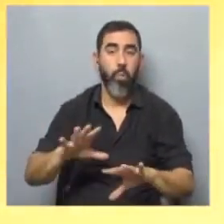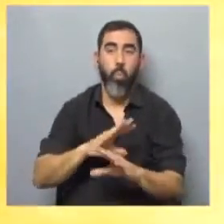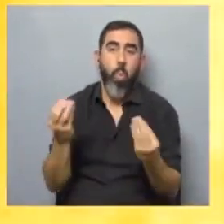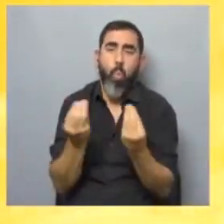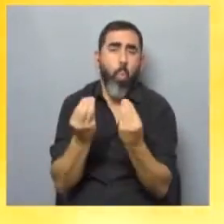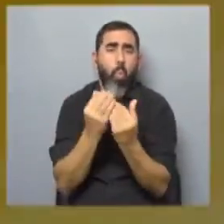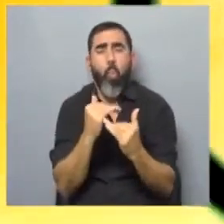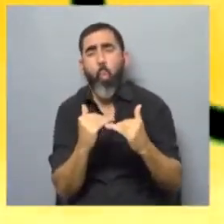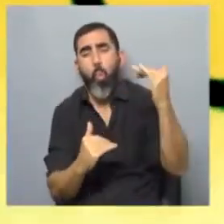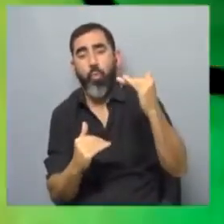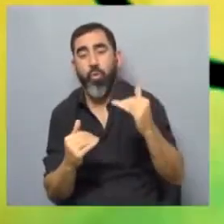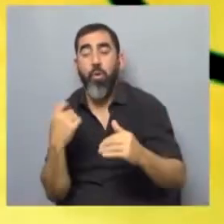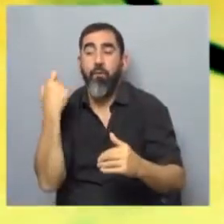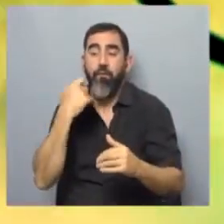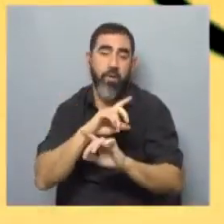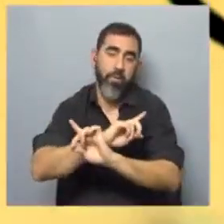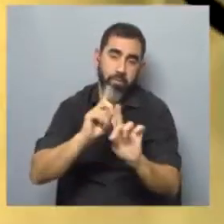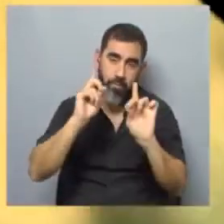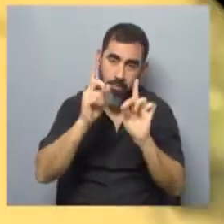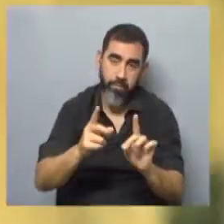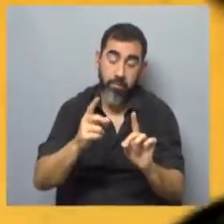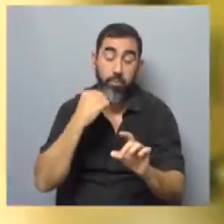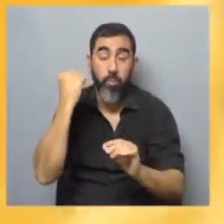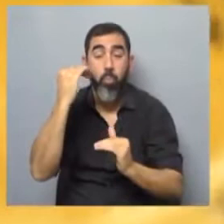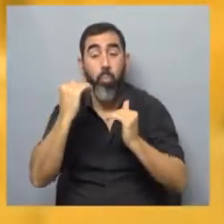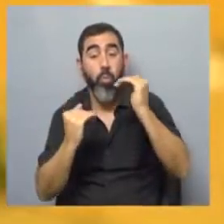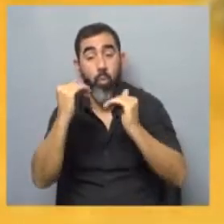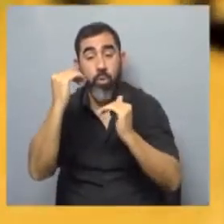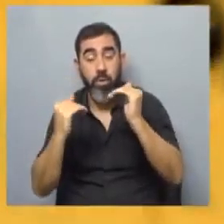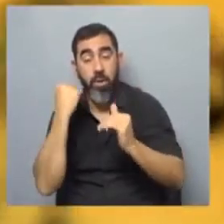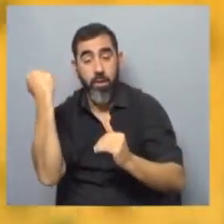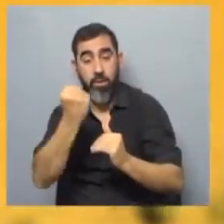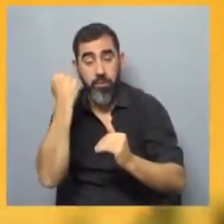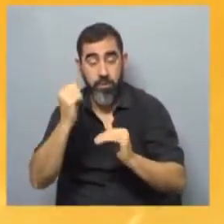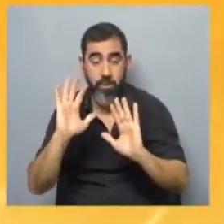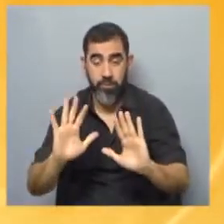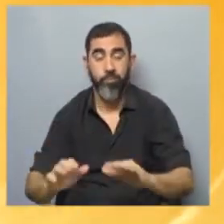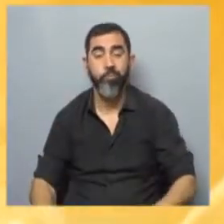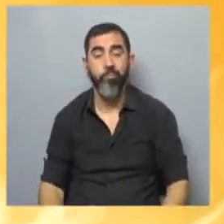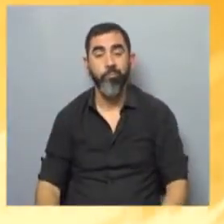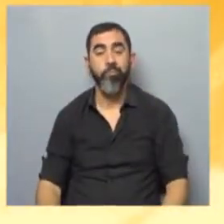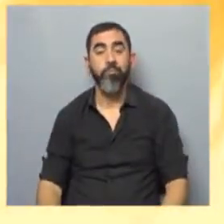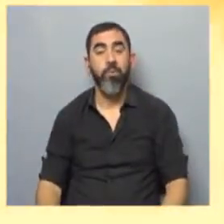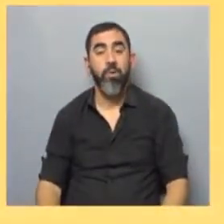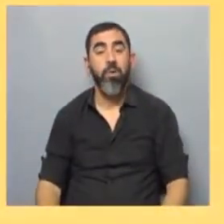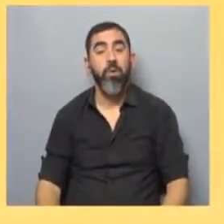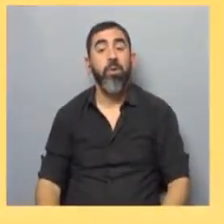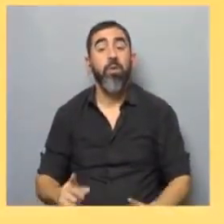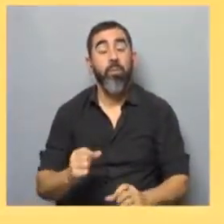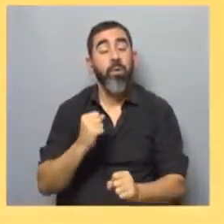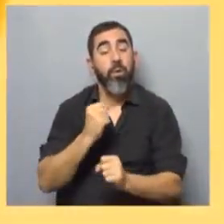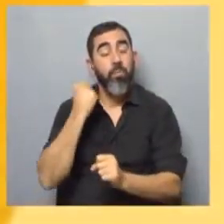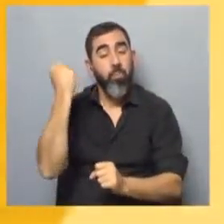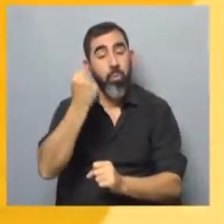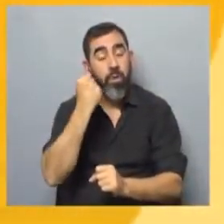ni obviamente deficitario. Entonces es importante este tipo de flujo constante. Este tipo de trabajos, ¿no? de acercarse a